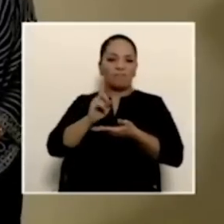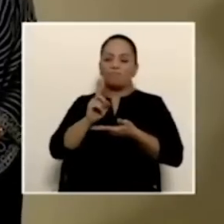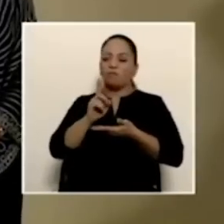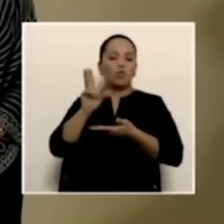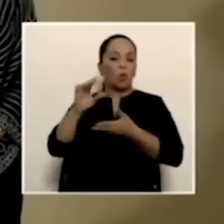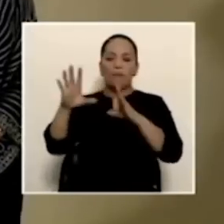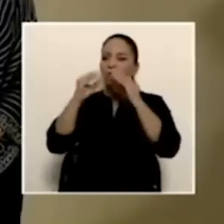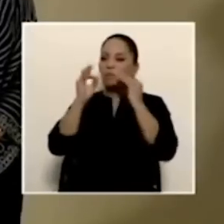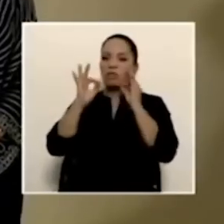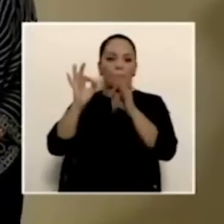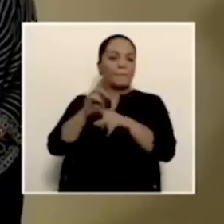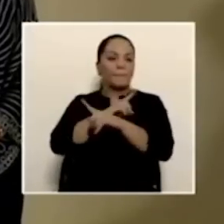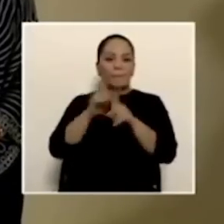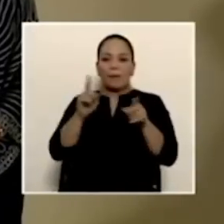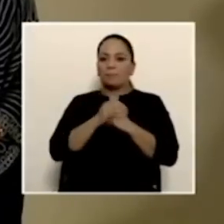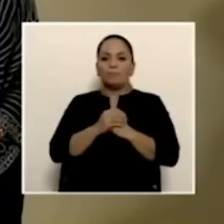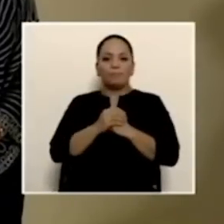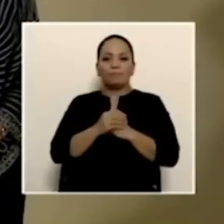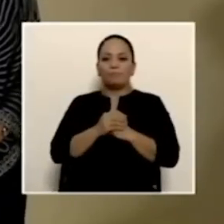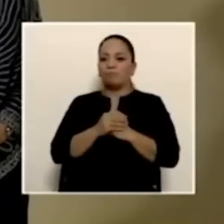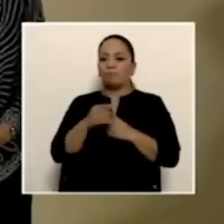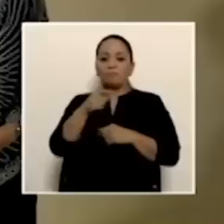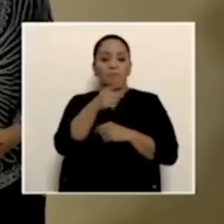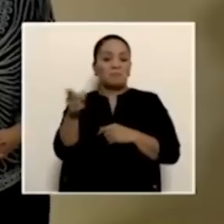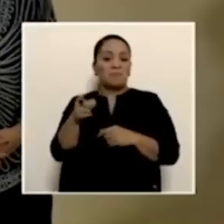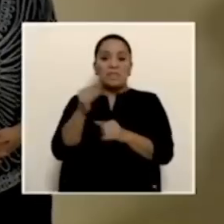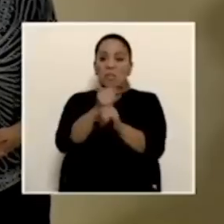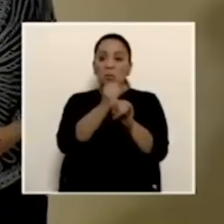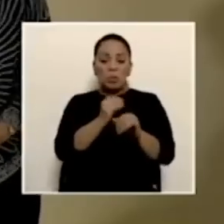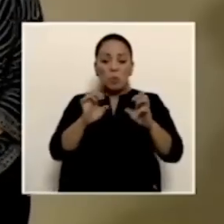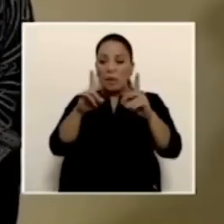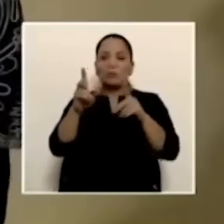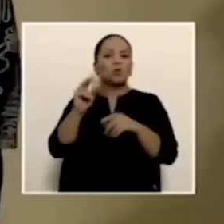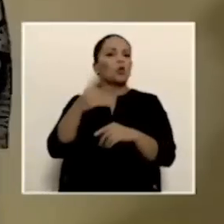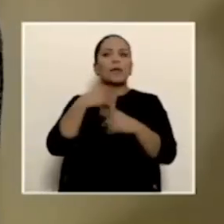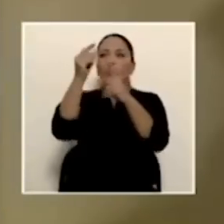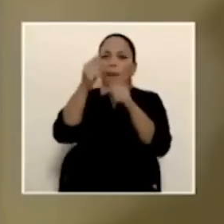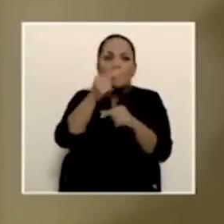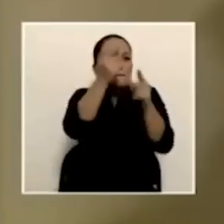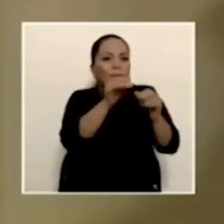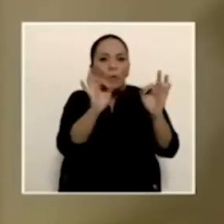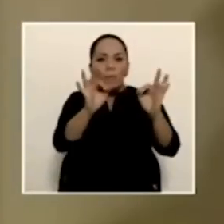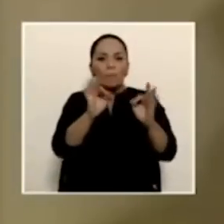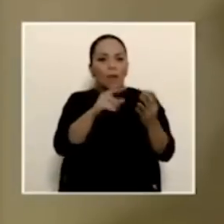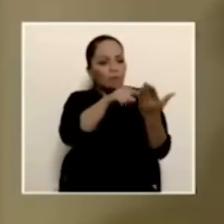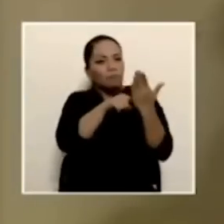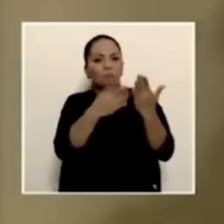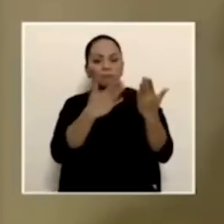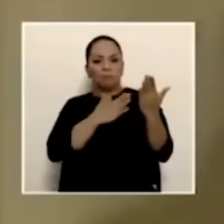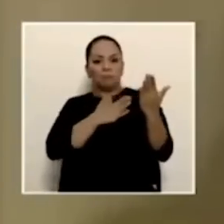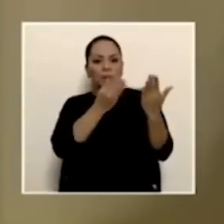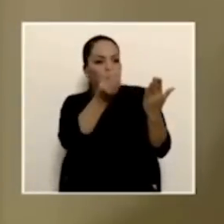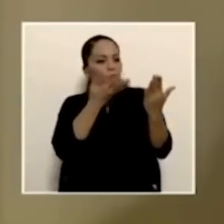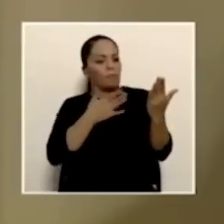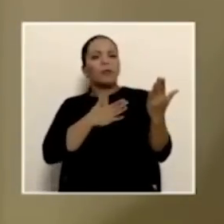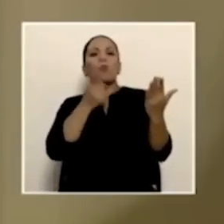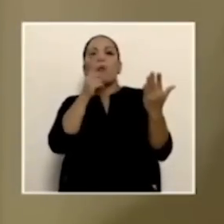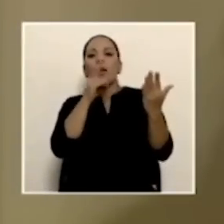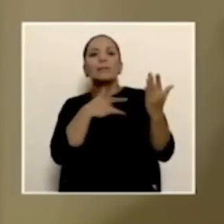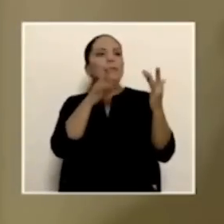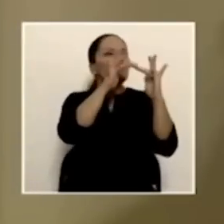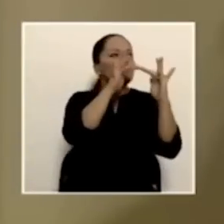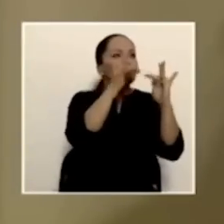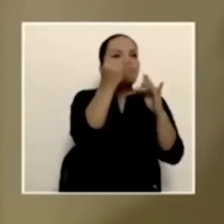fiable. No hay un inventario de centros educativos que me diga a mí cuáles tienen conectividad, cuáles